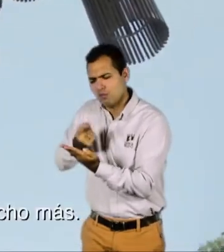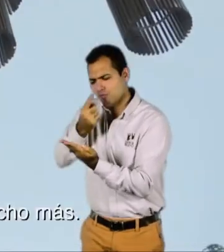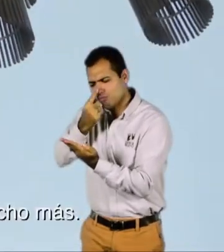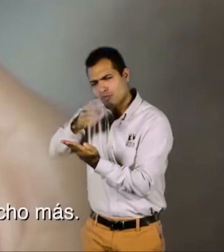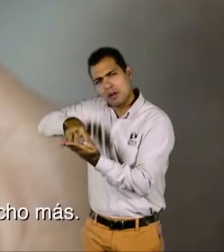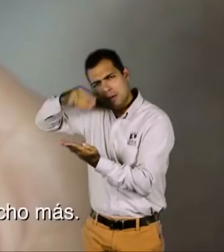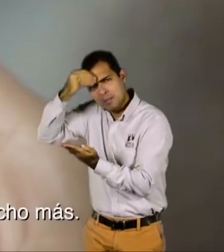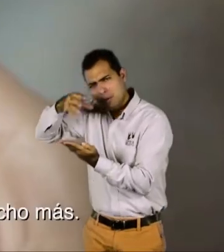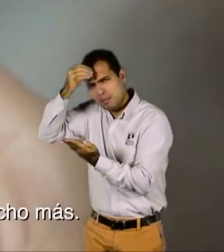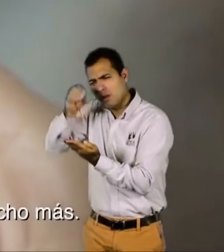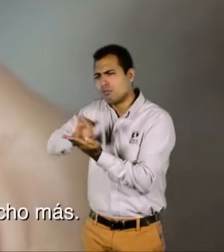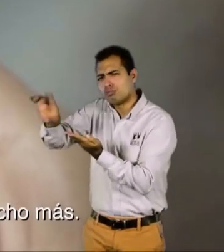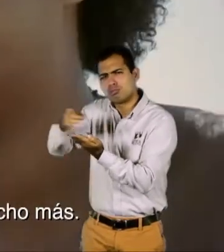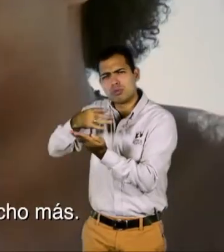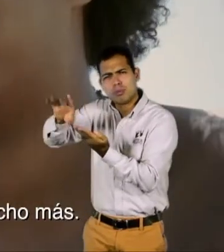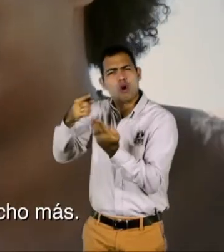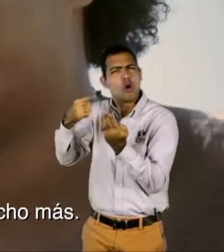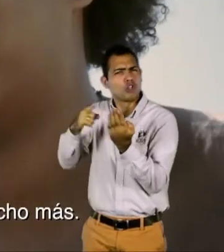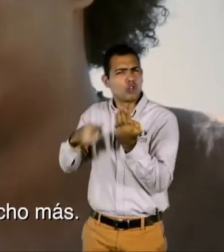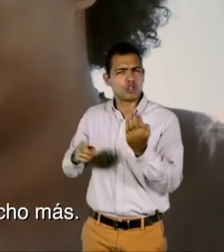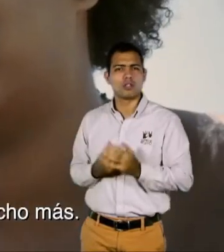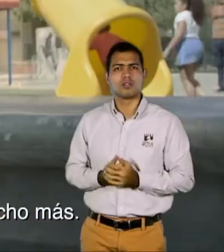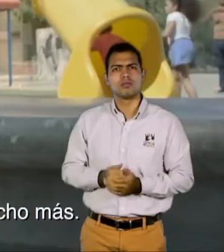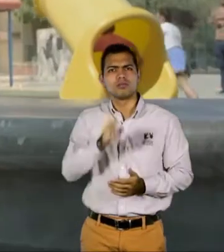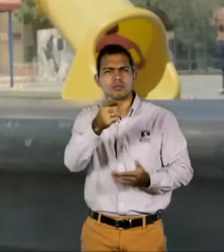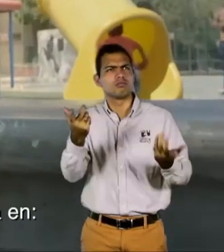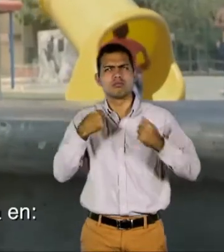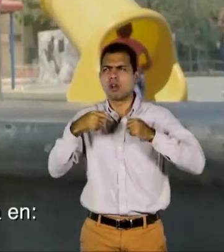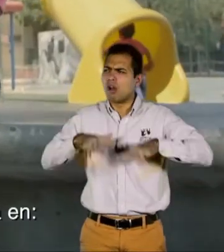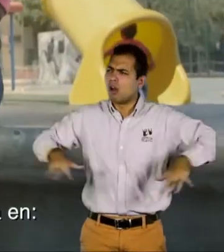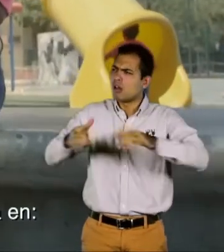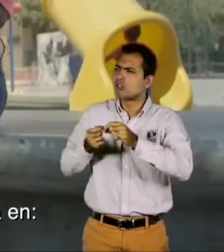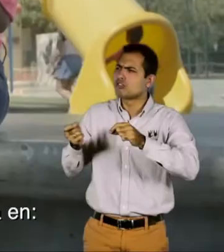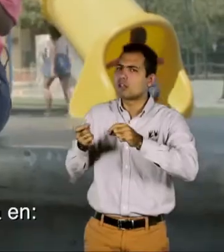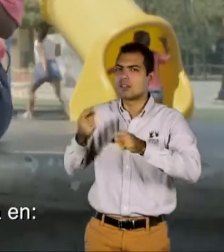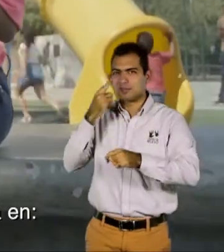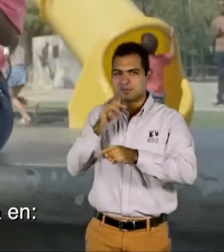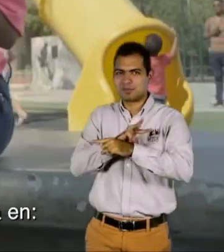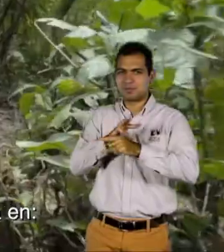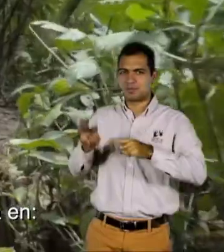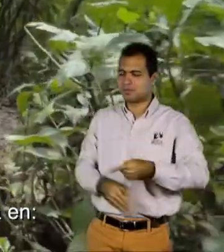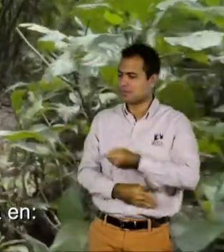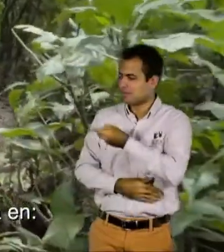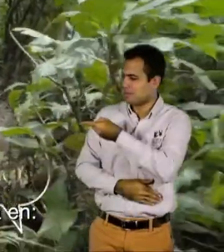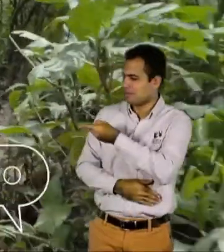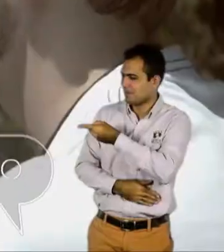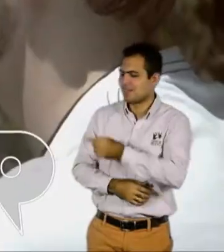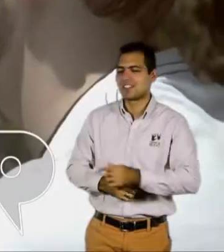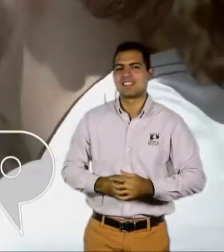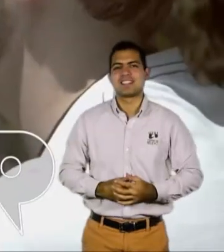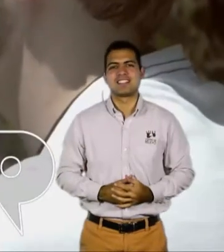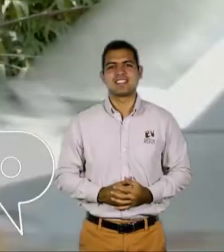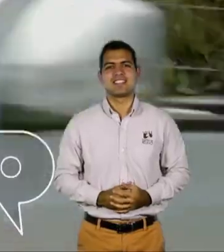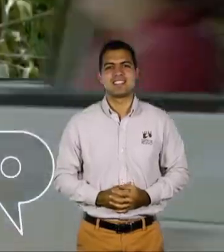hacen trámites, aprenden, se comunican y mucho más. Conoce cuál es tu zona Wi-Fi más cercana en